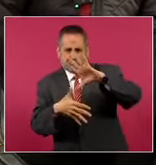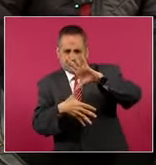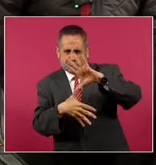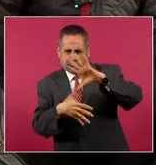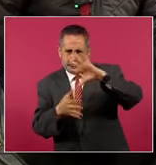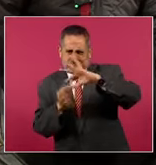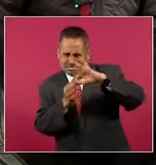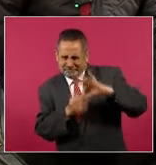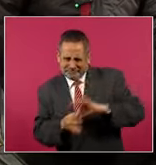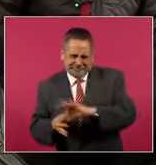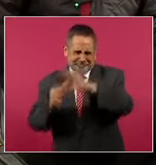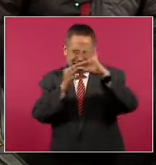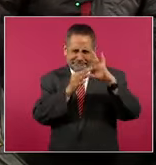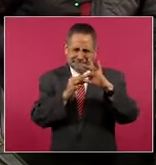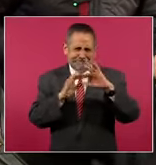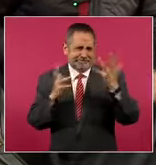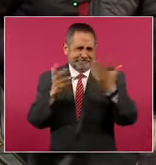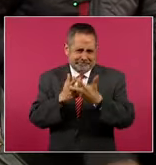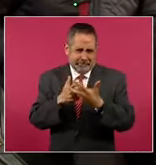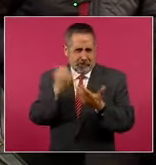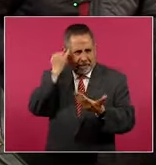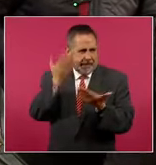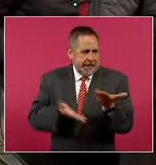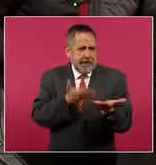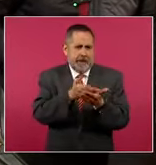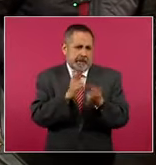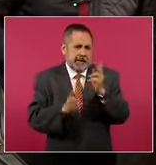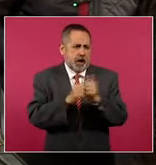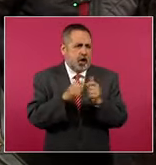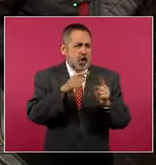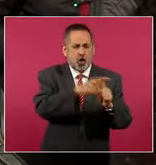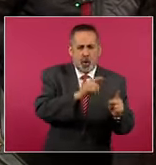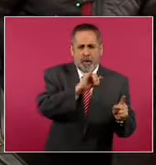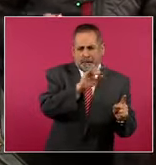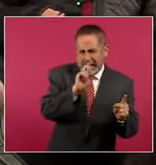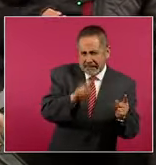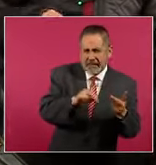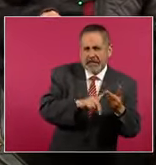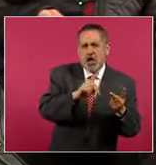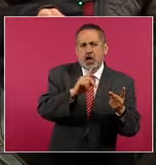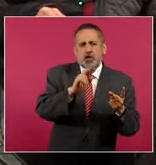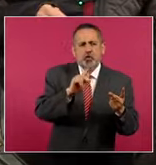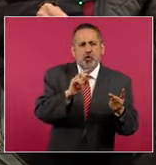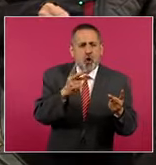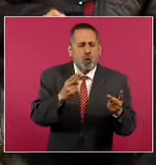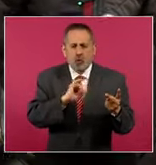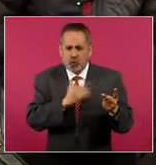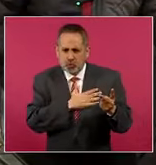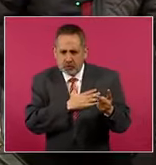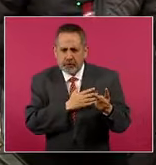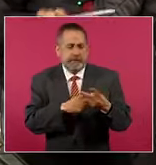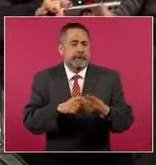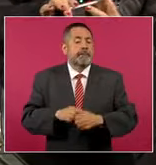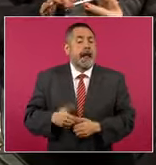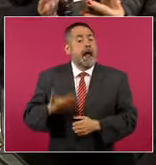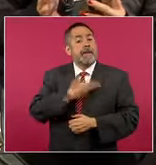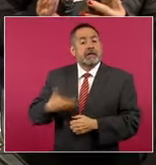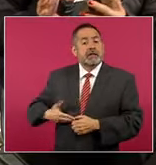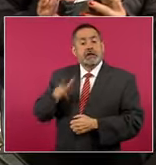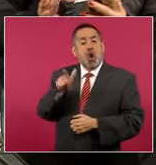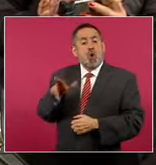general, que le va a plantear a Joe Biden y a Justin Trudeau. El presidente Lula da Silva en campaña hizo